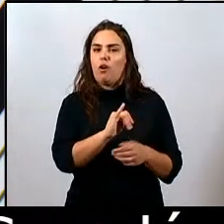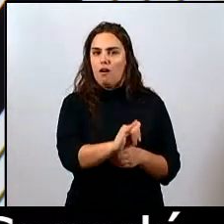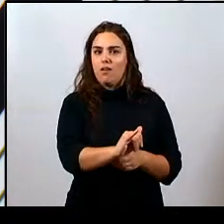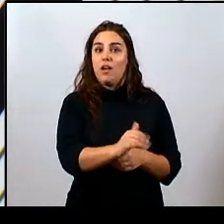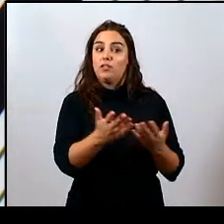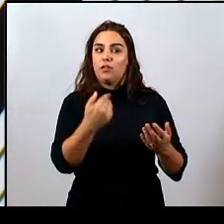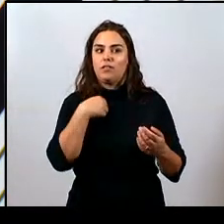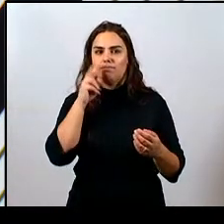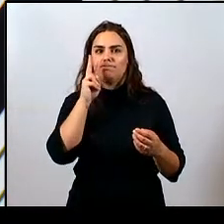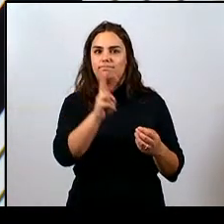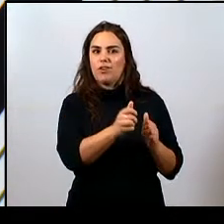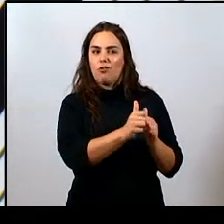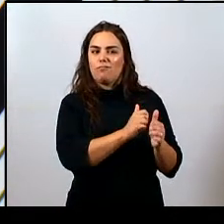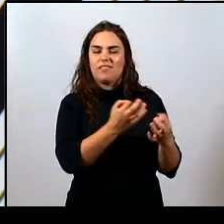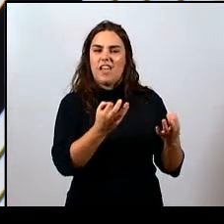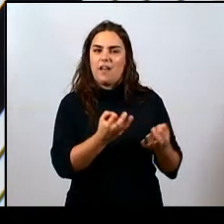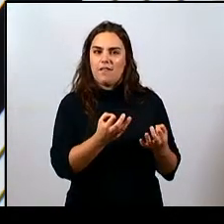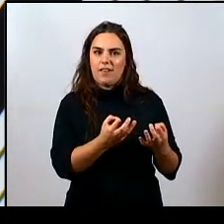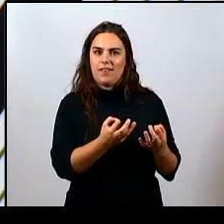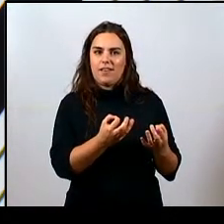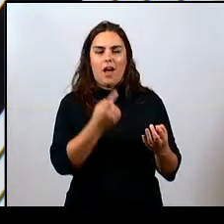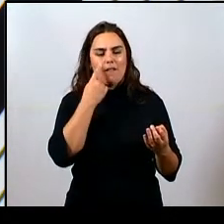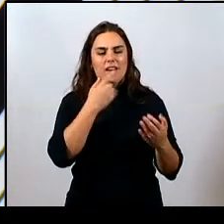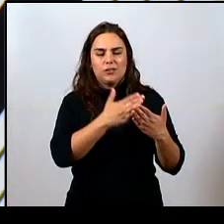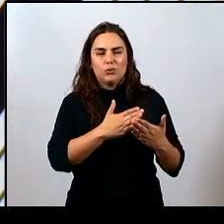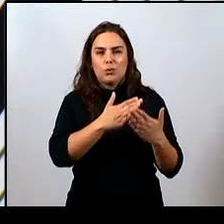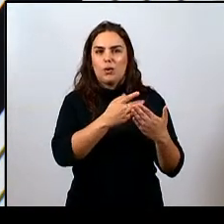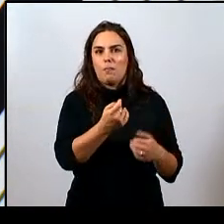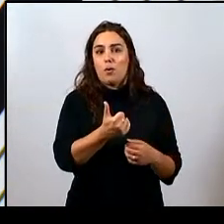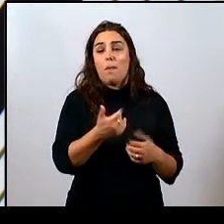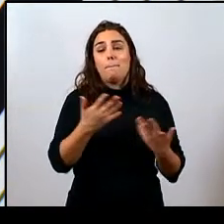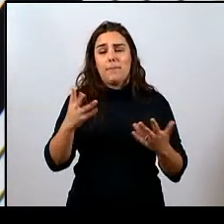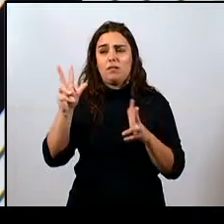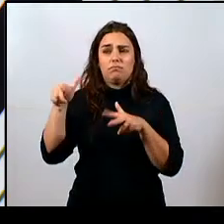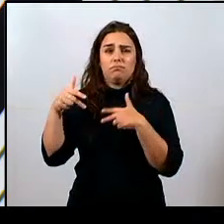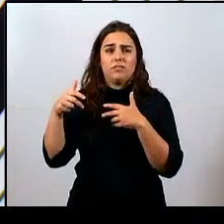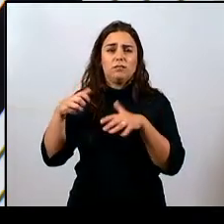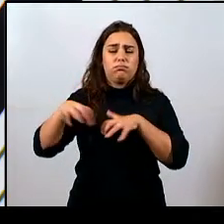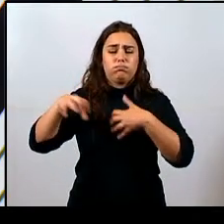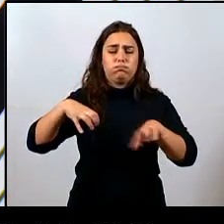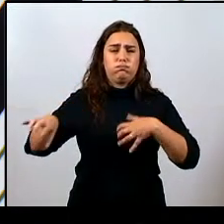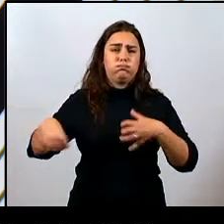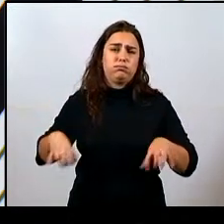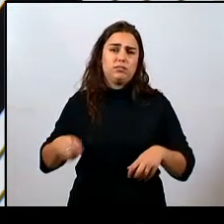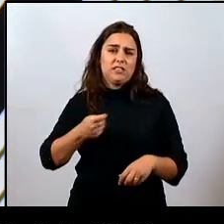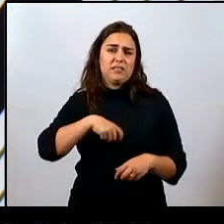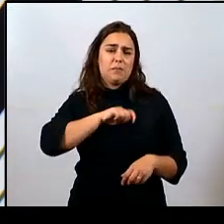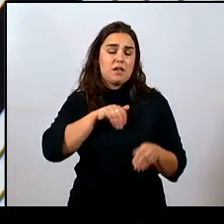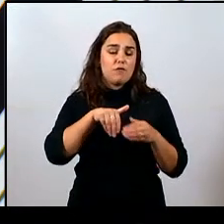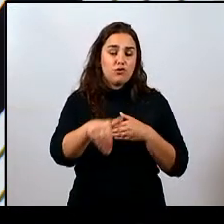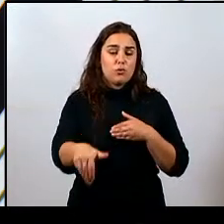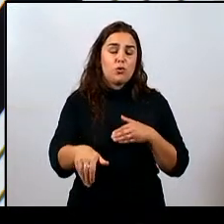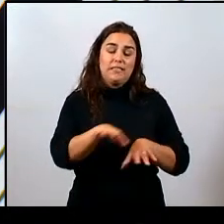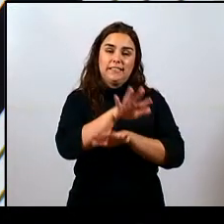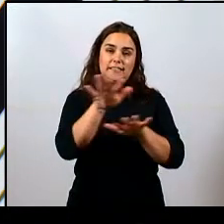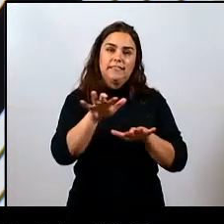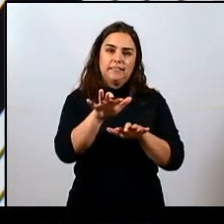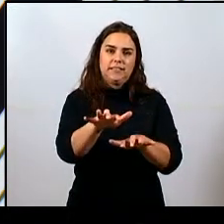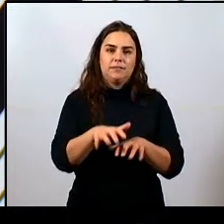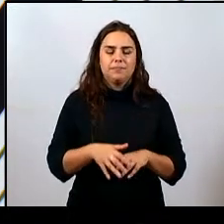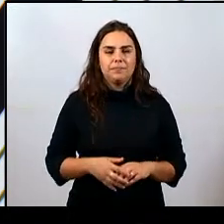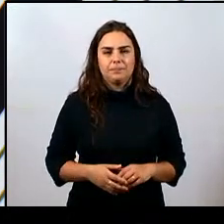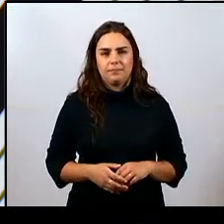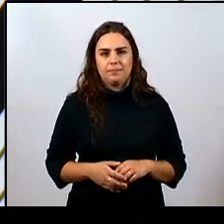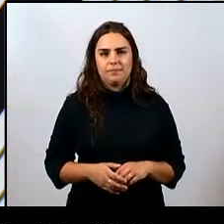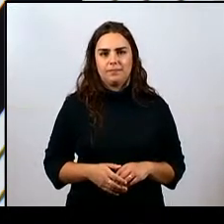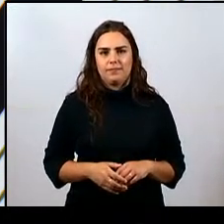menos estudiarlo, pero no dejar que el sectarismo comprometa el futuro de España con cerrazón y de esa manera insensata.